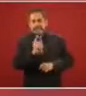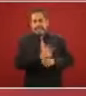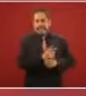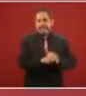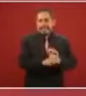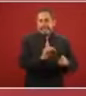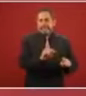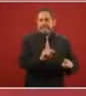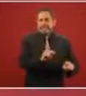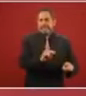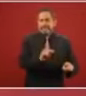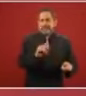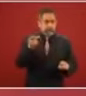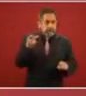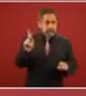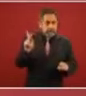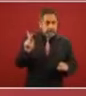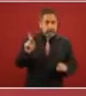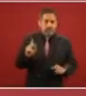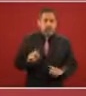pero